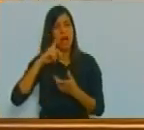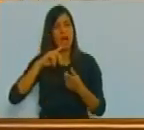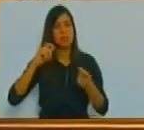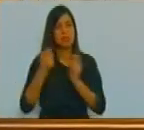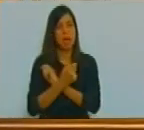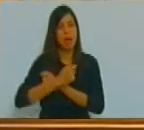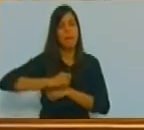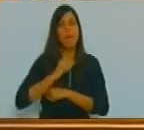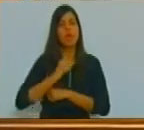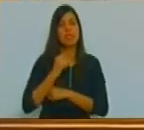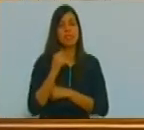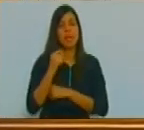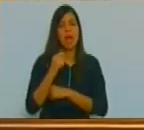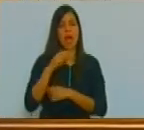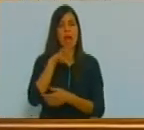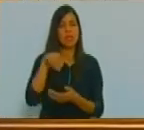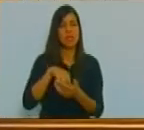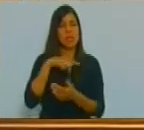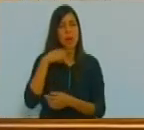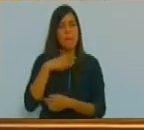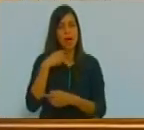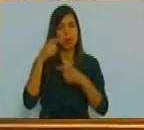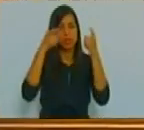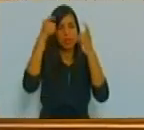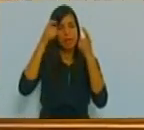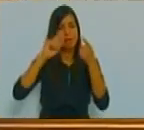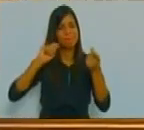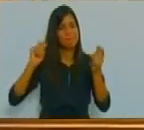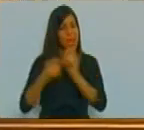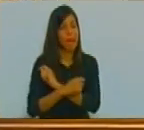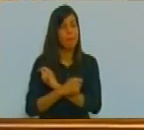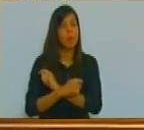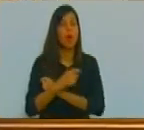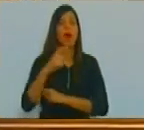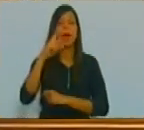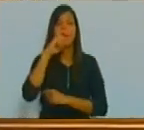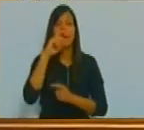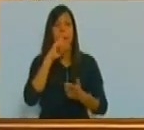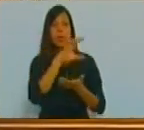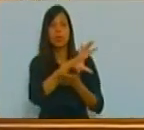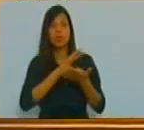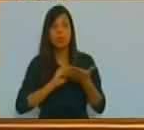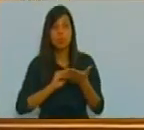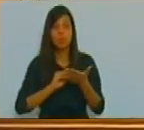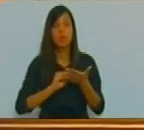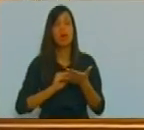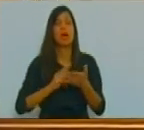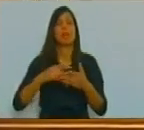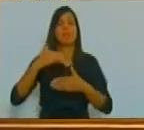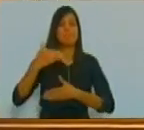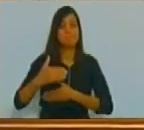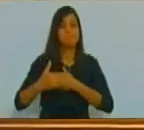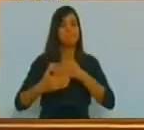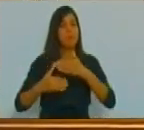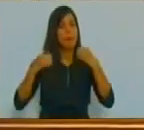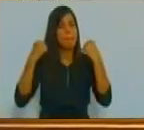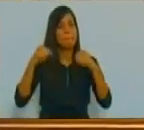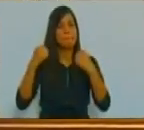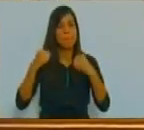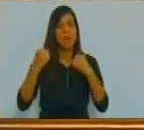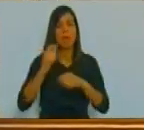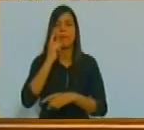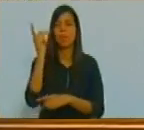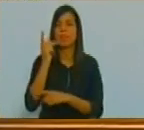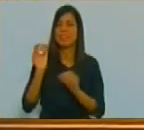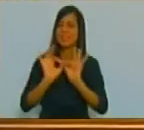policial que hizo el comandante hugo chávez y que el presidente maduro ha ido con su perdón consolidando con políticas